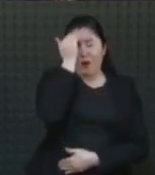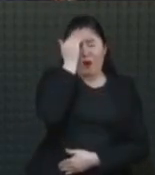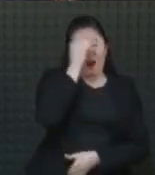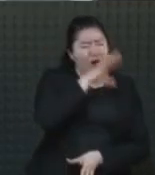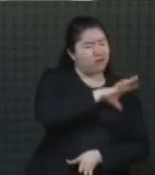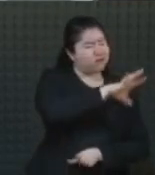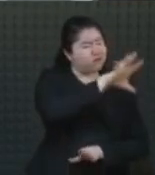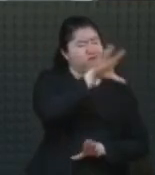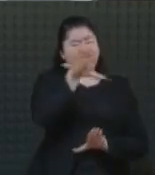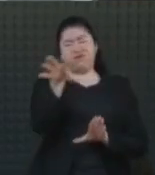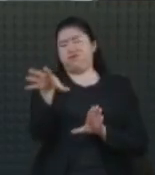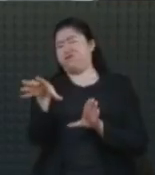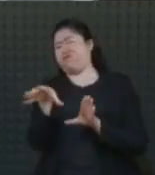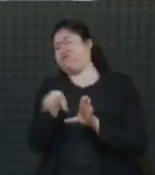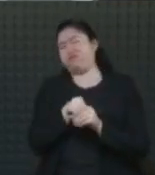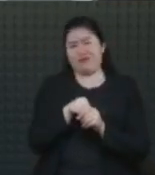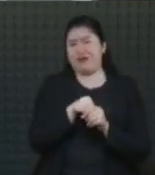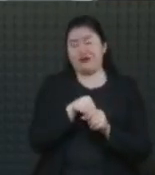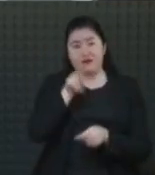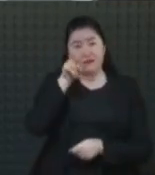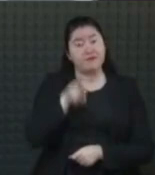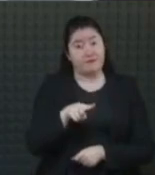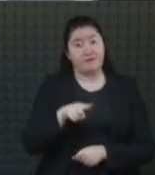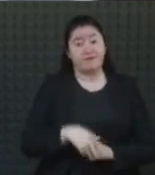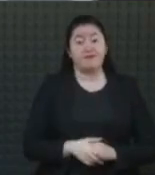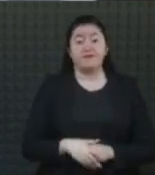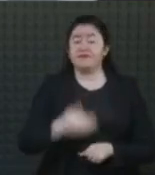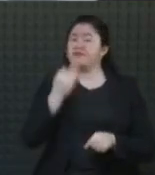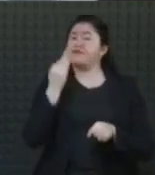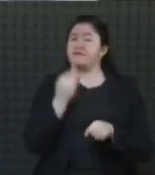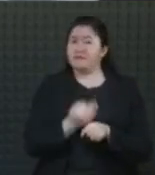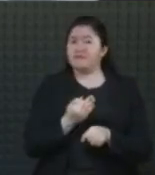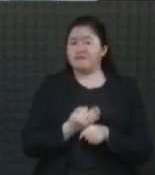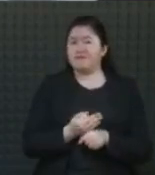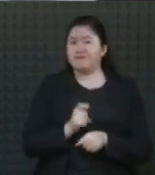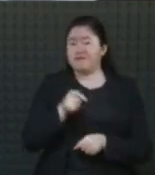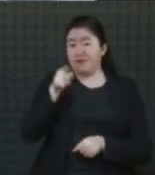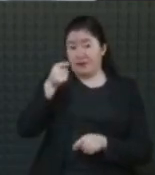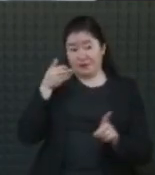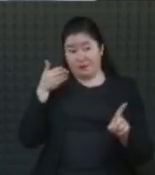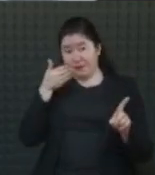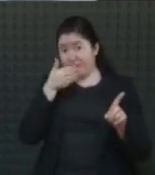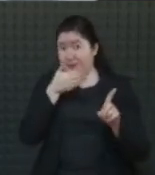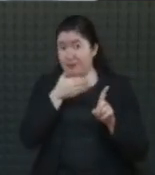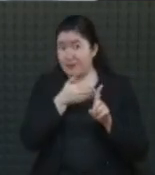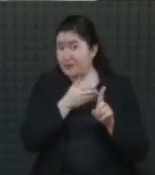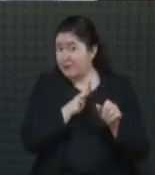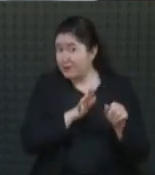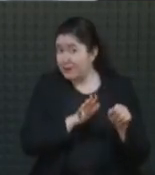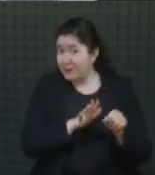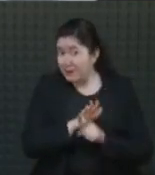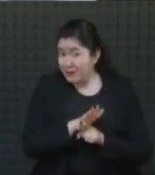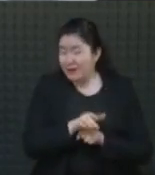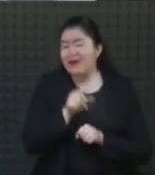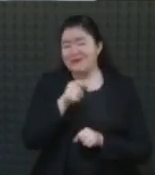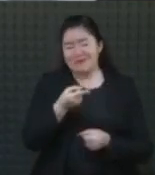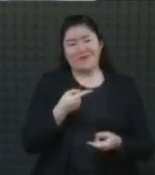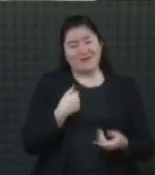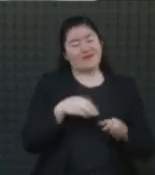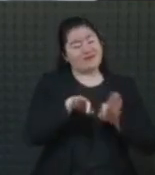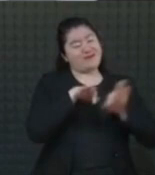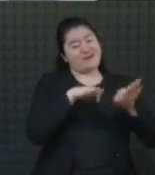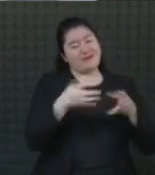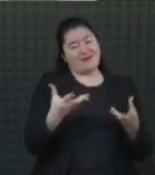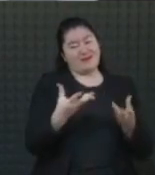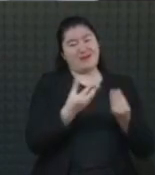oeste. Y tiene ahora pues una misión que encabeza desde el fondo, pero que queremos